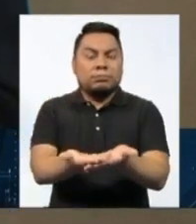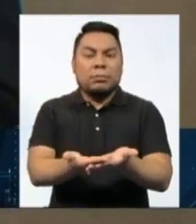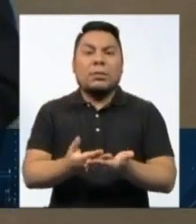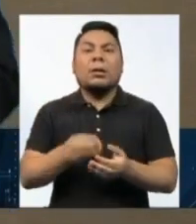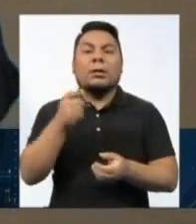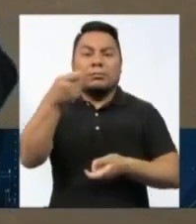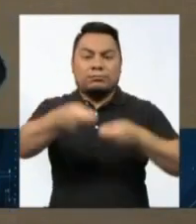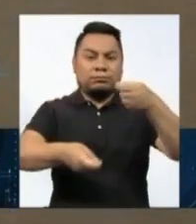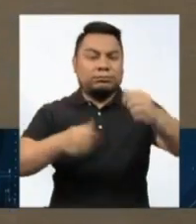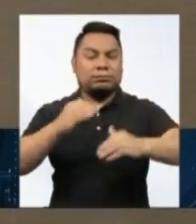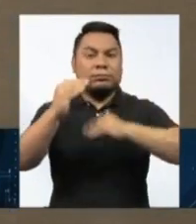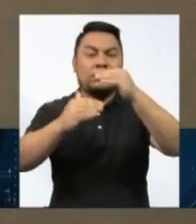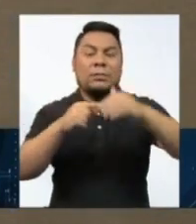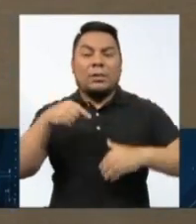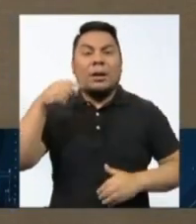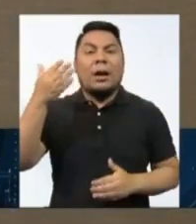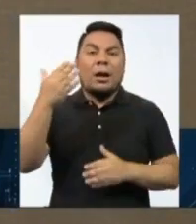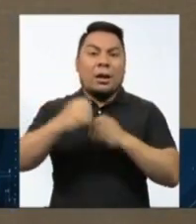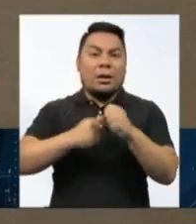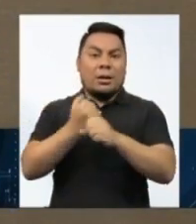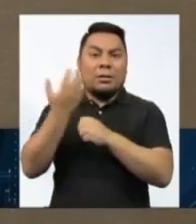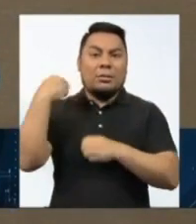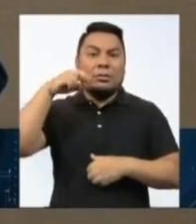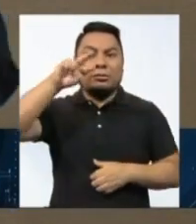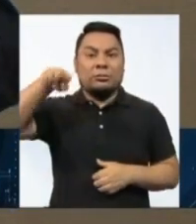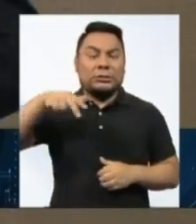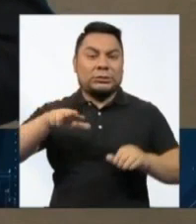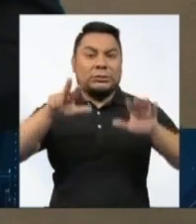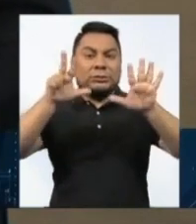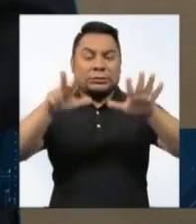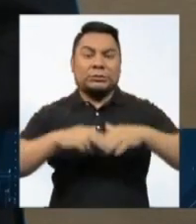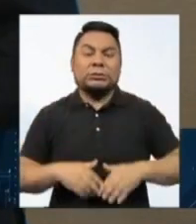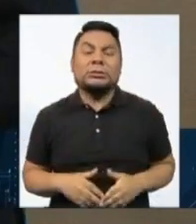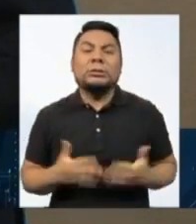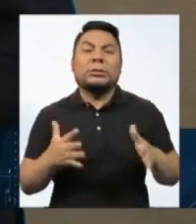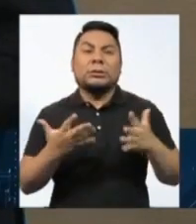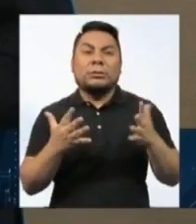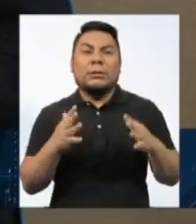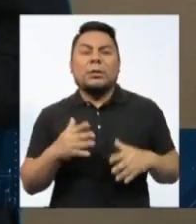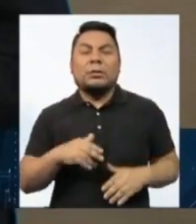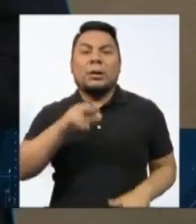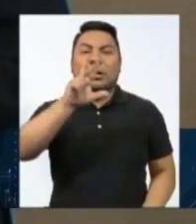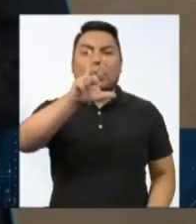pública del año 2018 es del orden de los